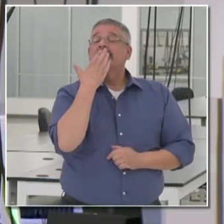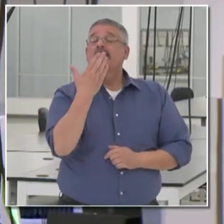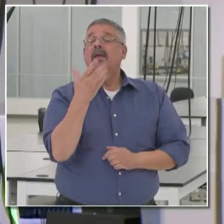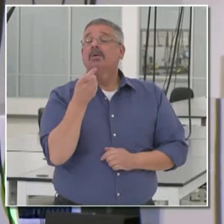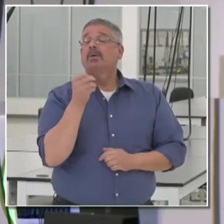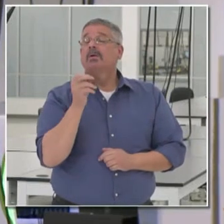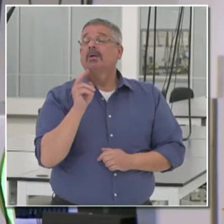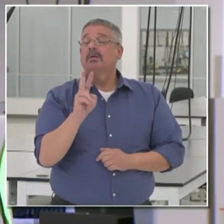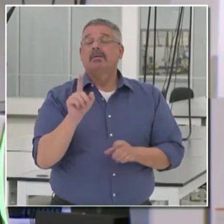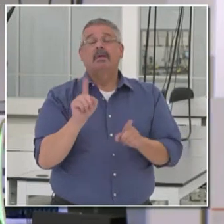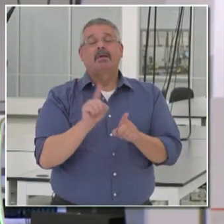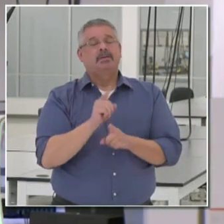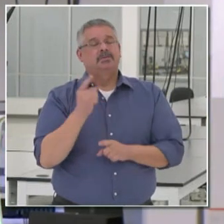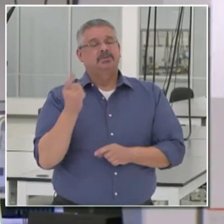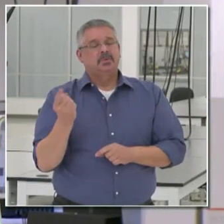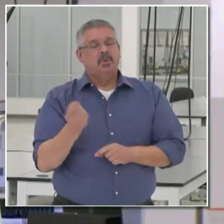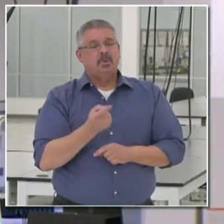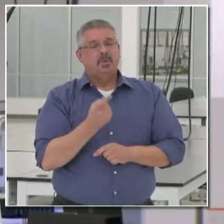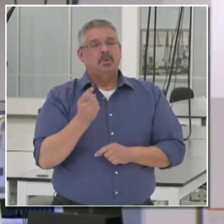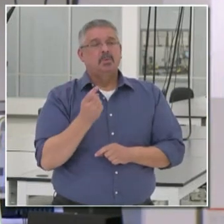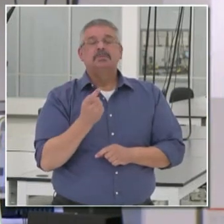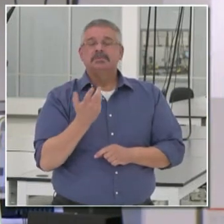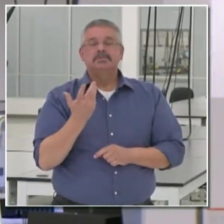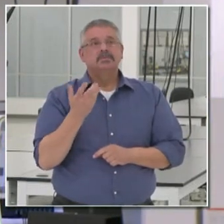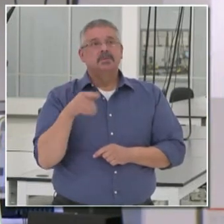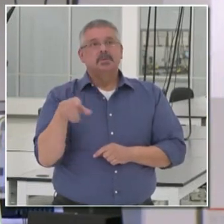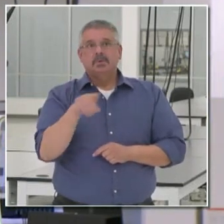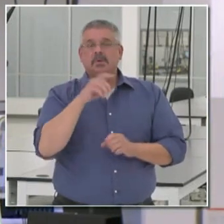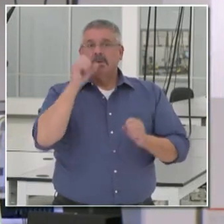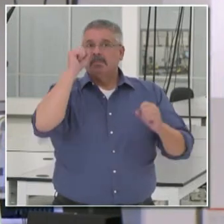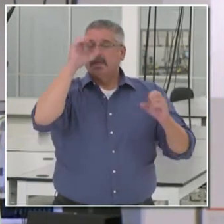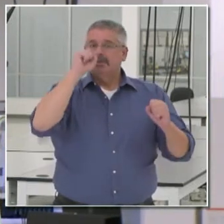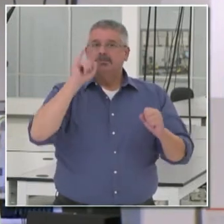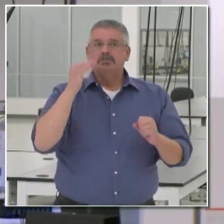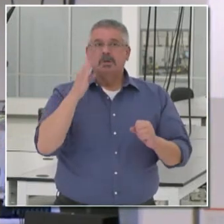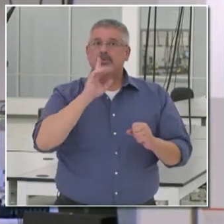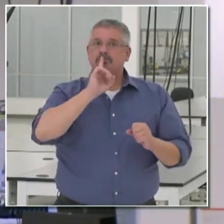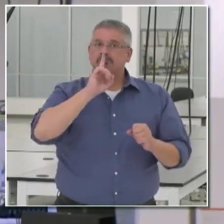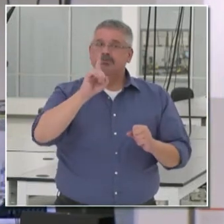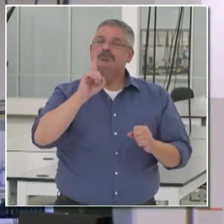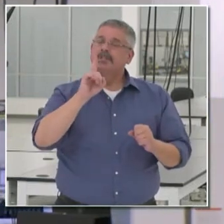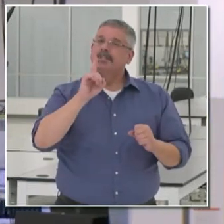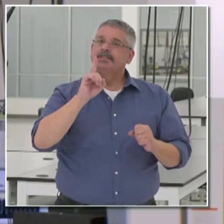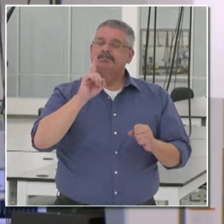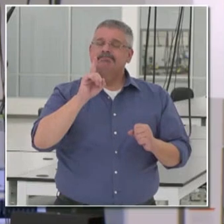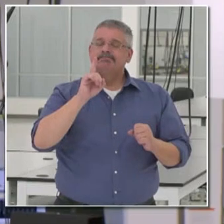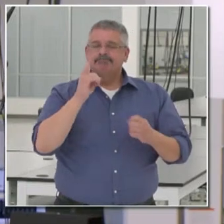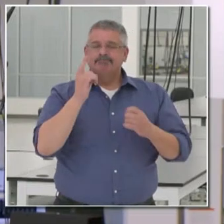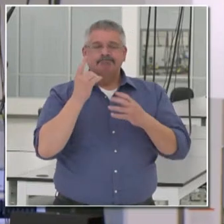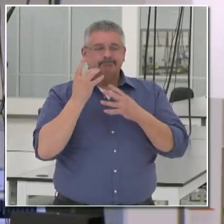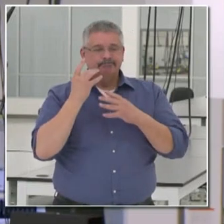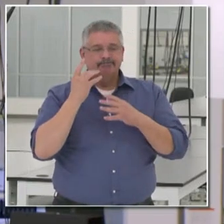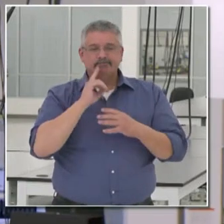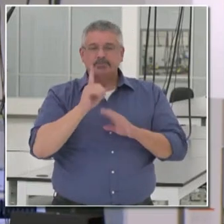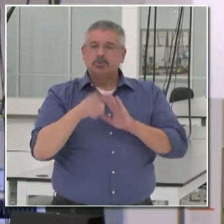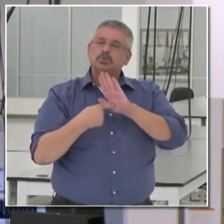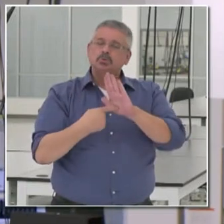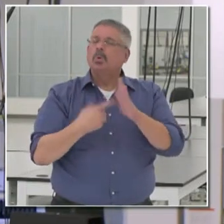gracias señor gobernador como siempre usted hace una labor excelente de realmente destilar